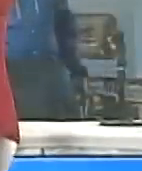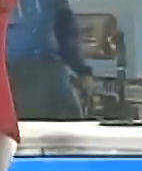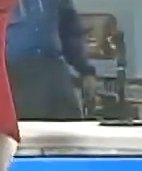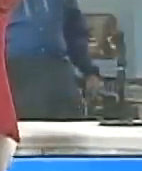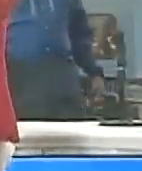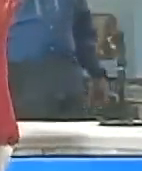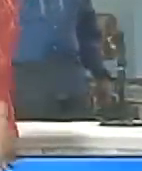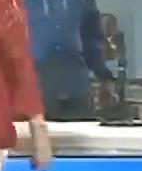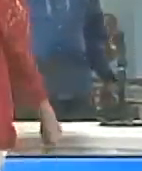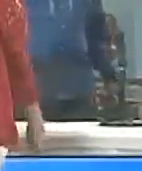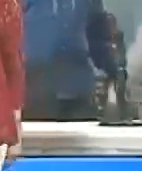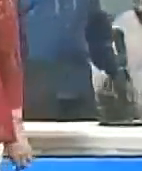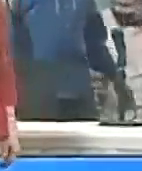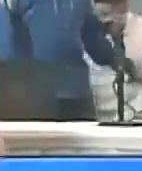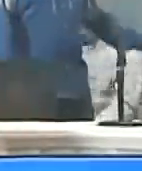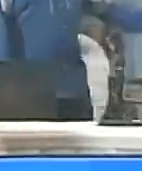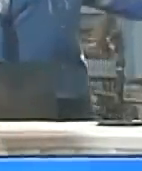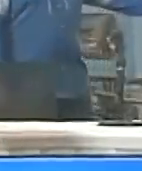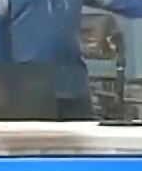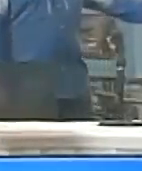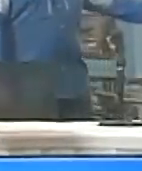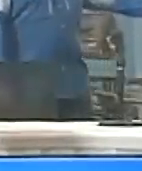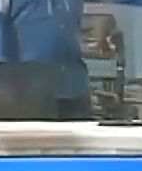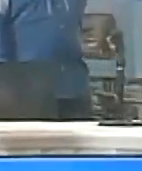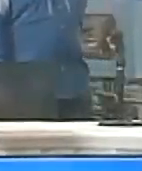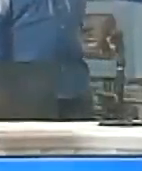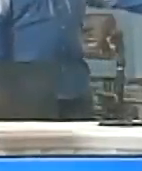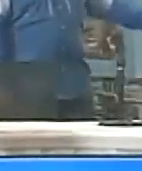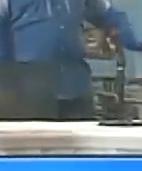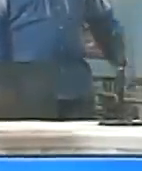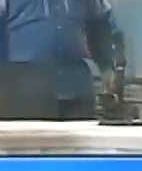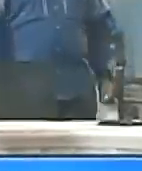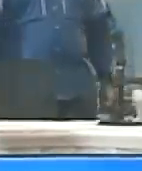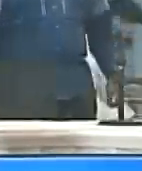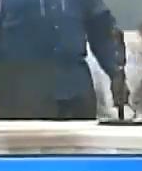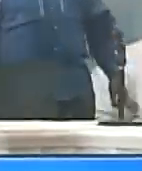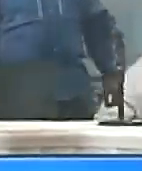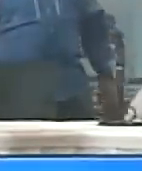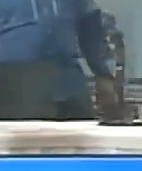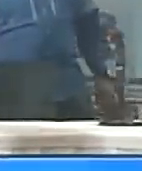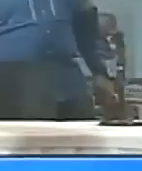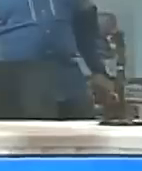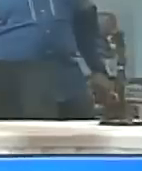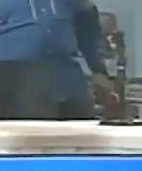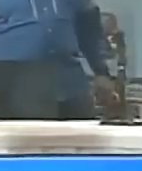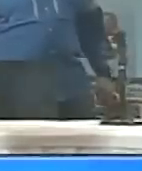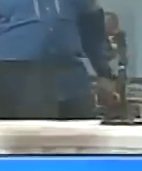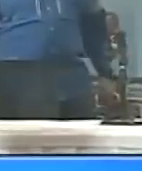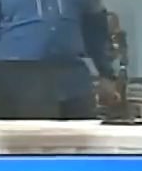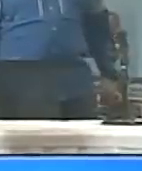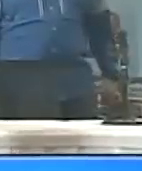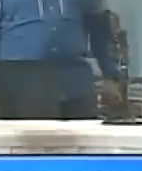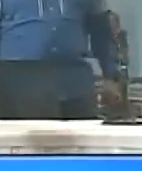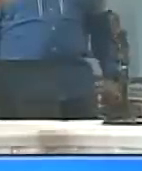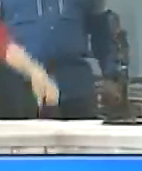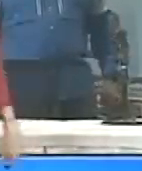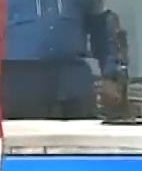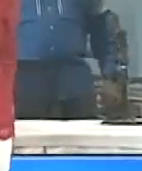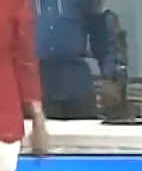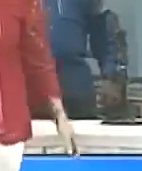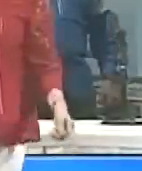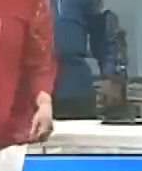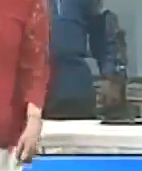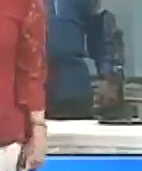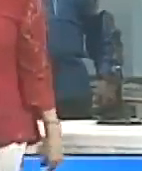CPTT muy pronto en Sidor. Son los anuncios que ha indicado el día de hoy el jefe de Estado